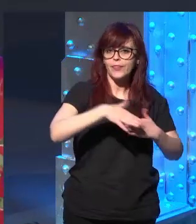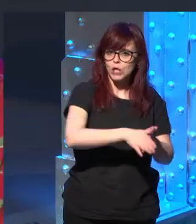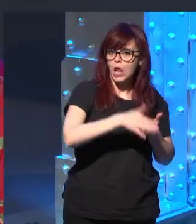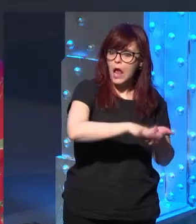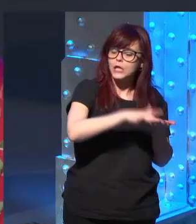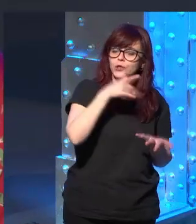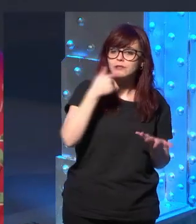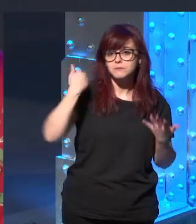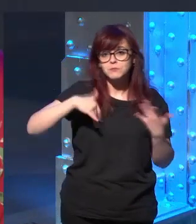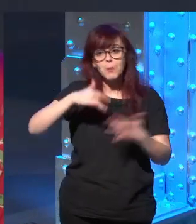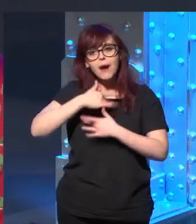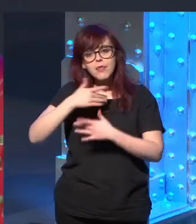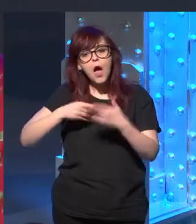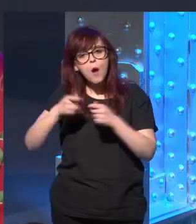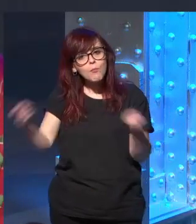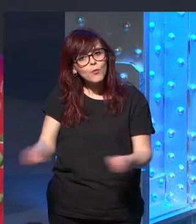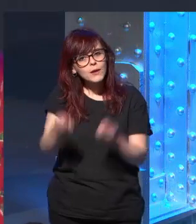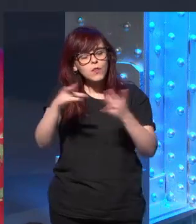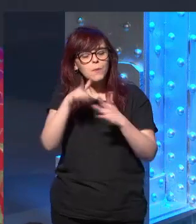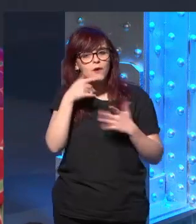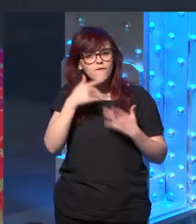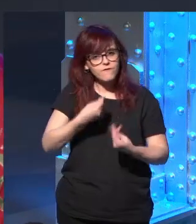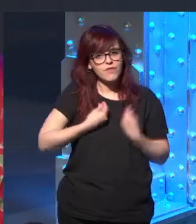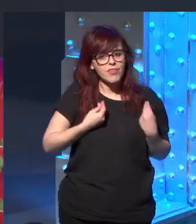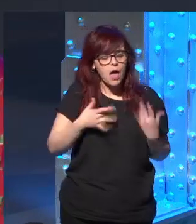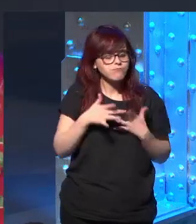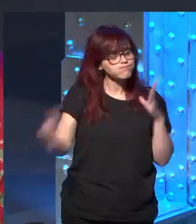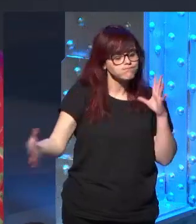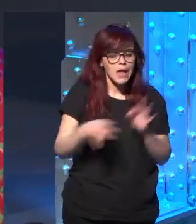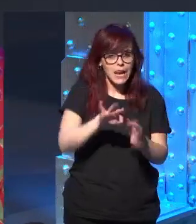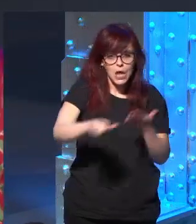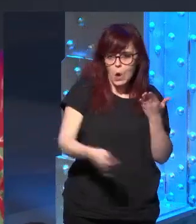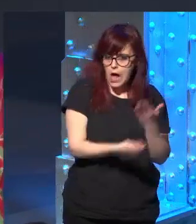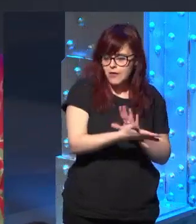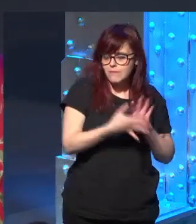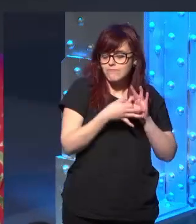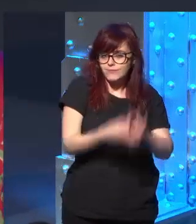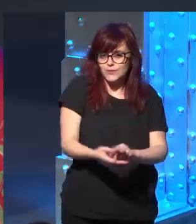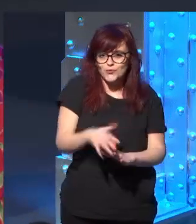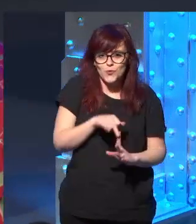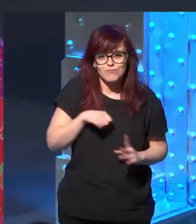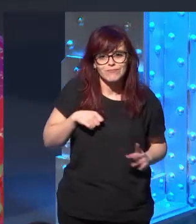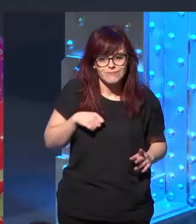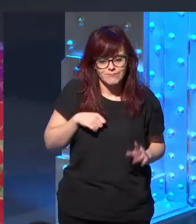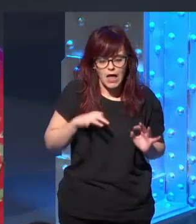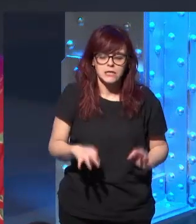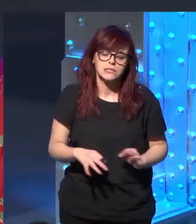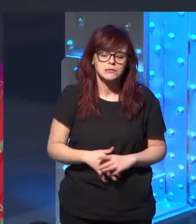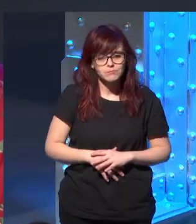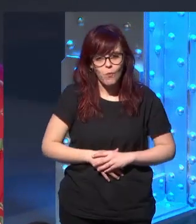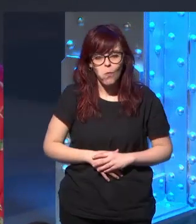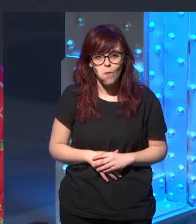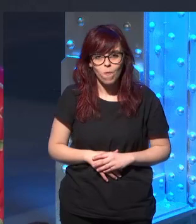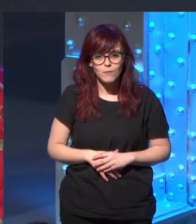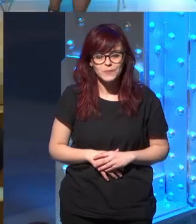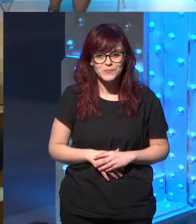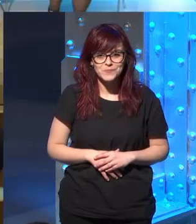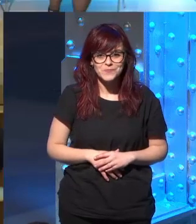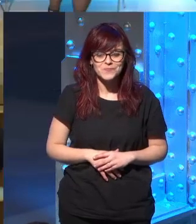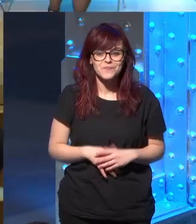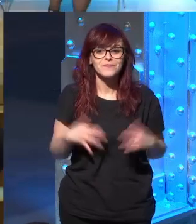bueno, mi vida, digamos, que está ligada a ese lenguaje que yo hablo en la intimidad. Bueno, pues